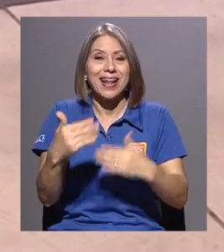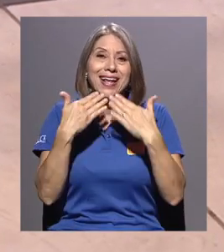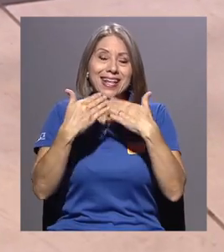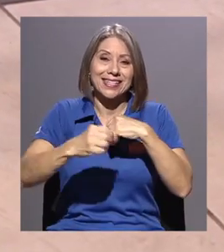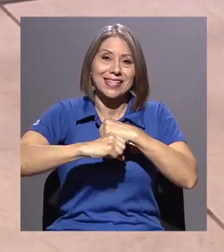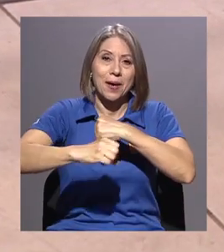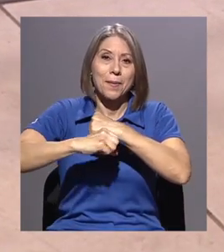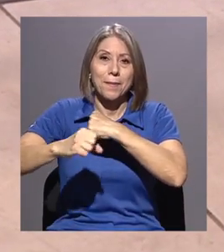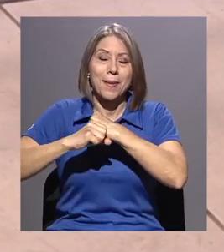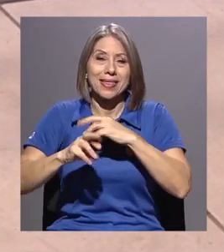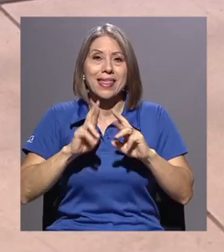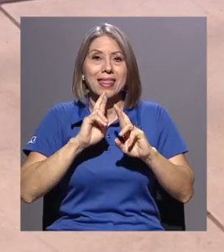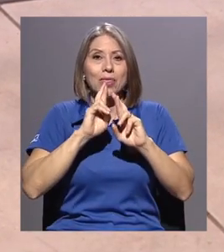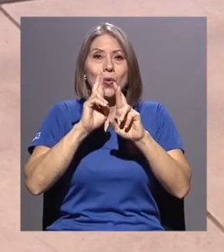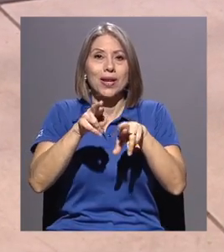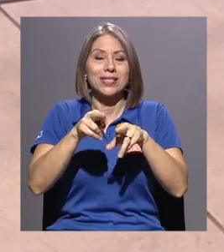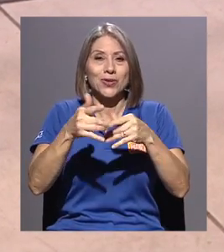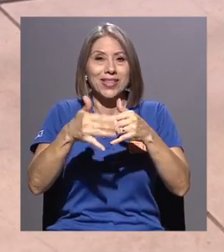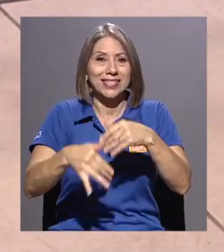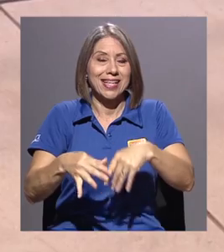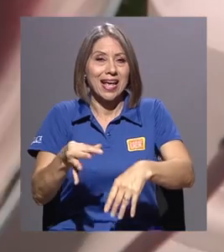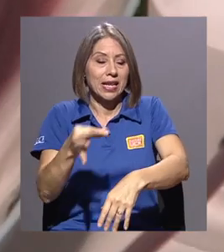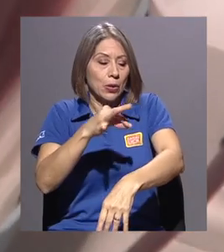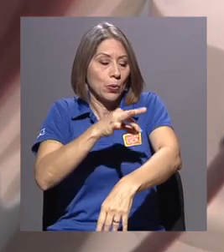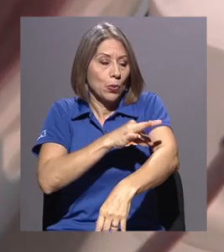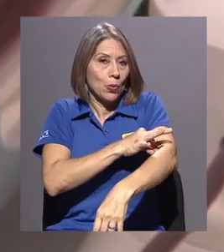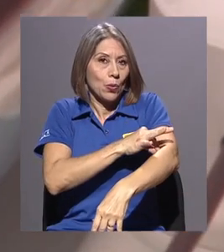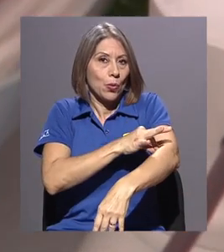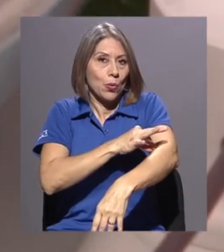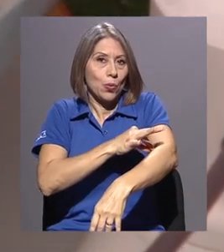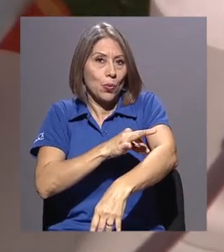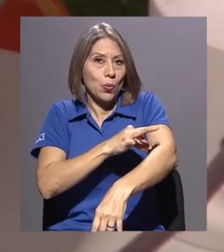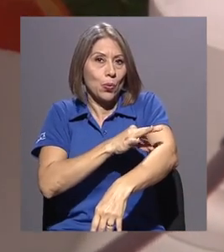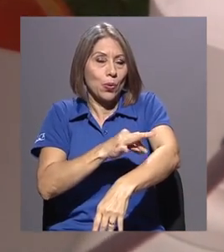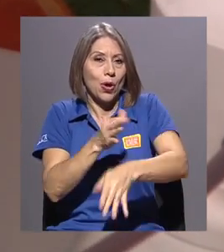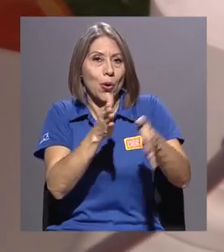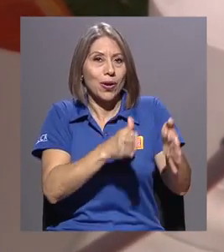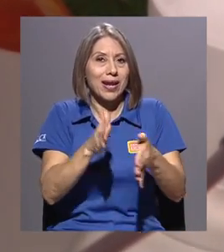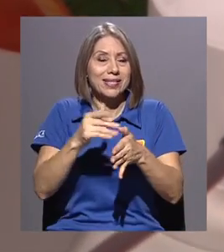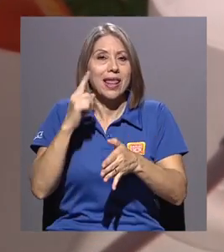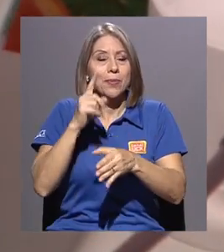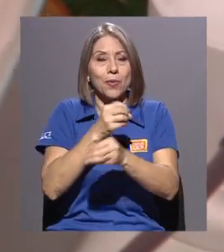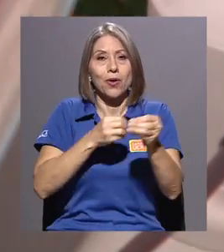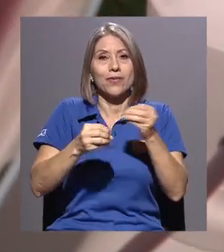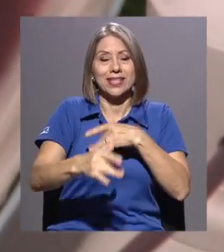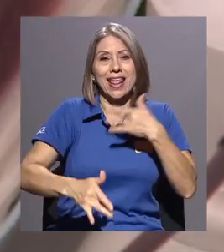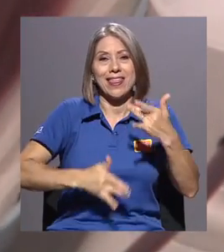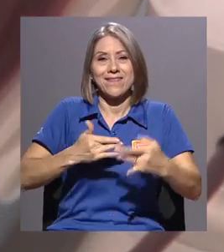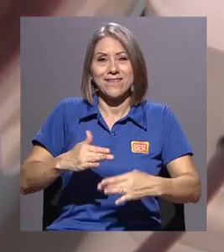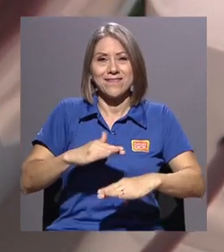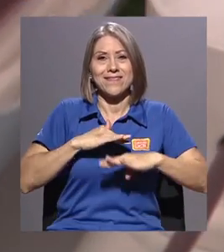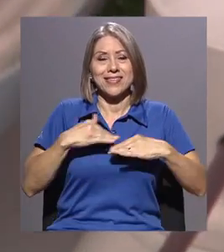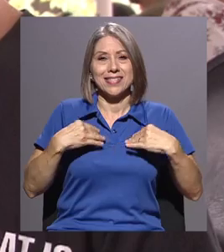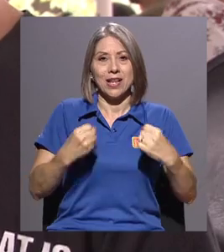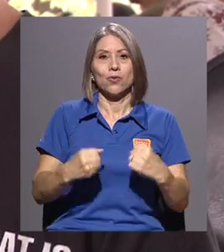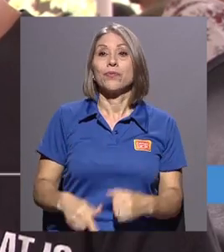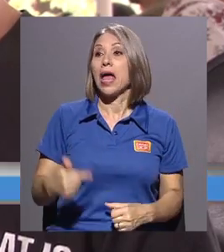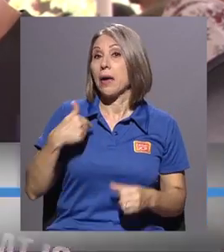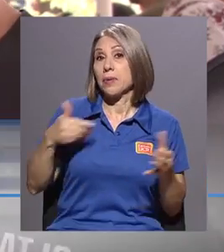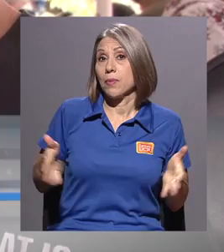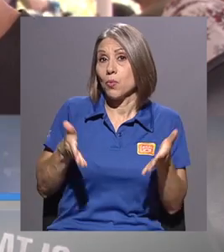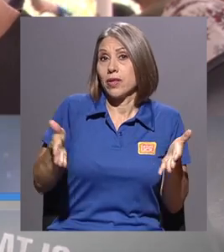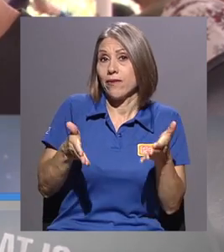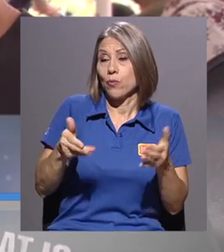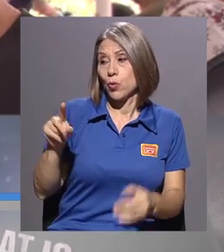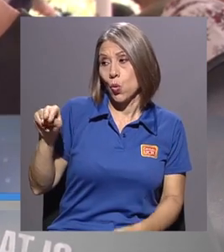de donación de sangre organizadas por la Oficina de Bienestar y Salud. Lo que me motivó es que veníamos de examen de historia un compañero